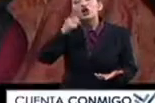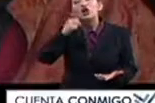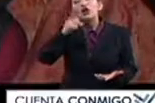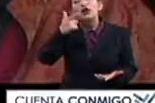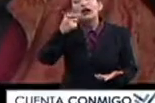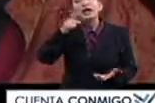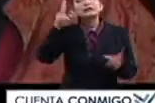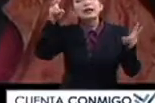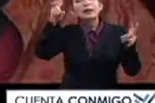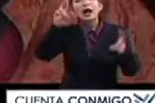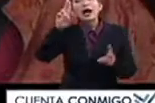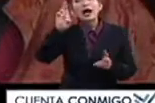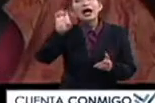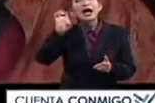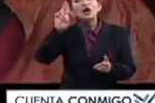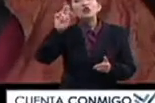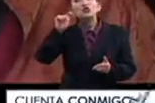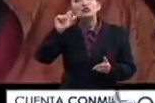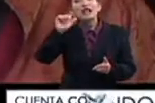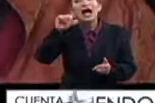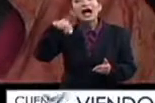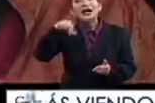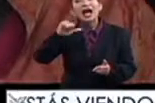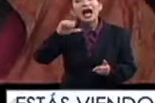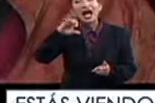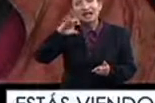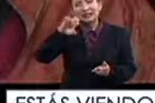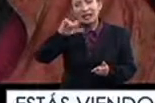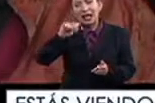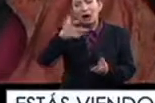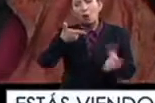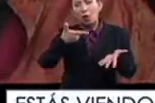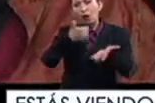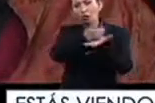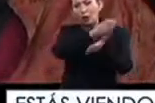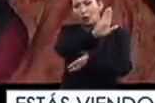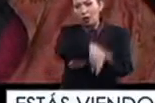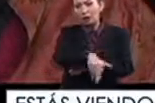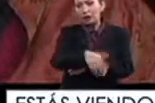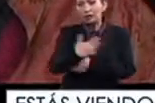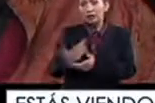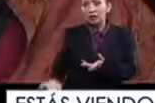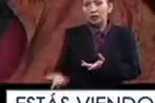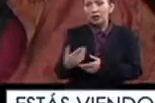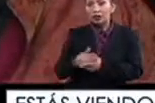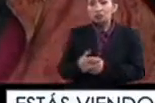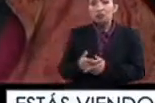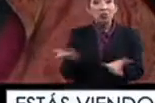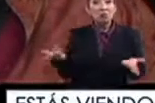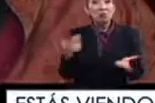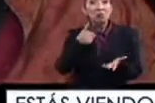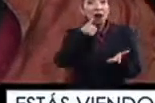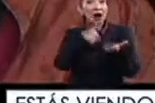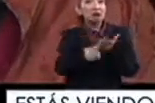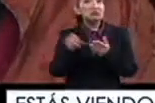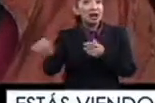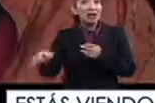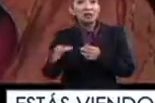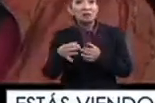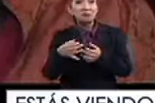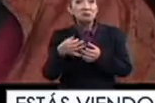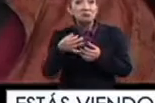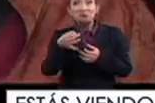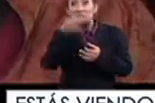eutanasia? ¿De la eutanasia? Bueno, dejo una carta en que no me pongan tubitos nada más. Digo,